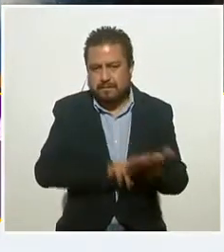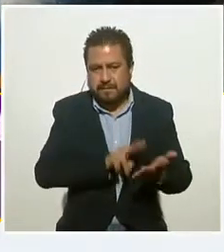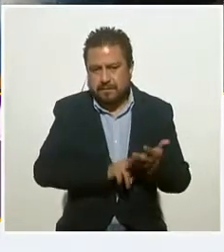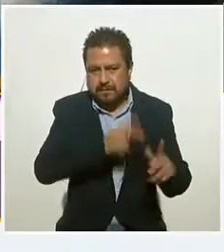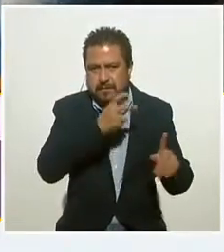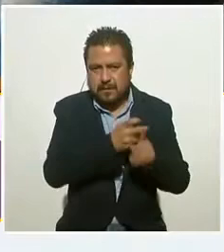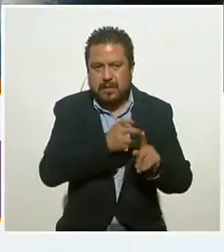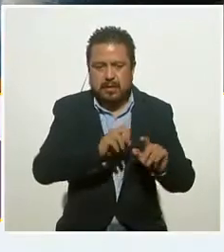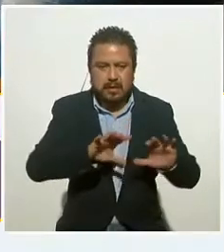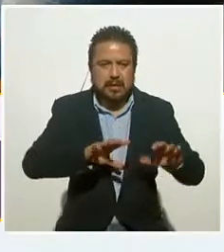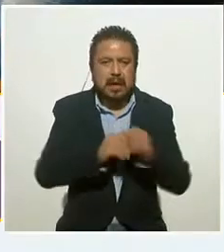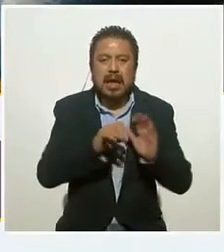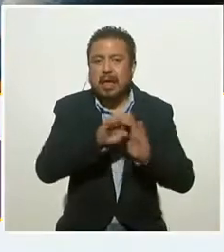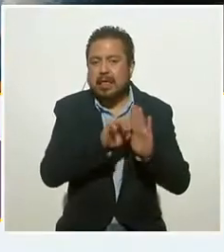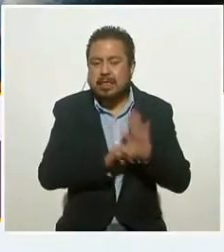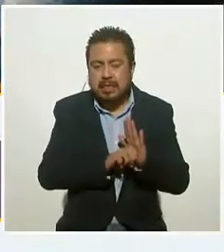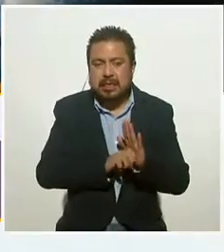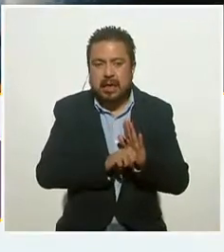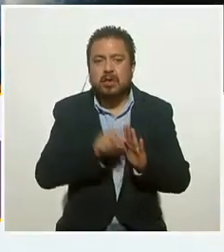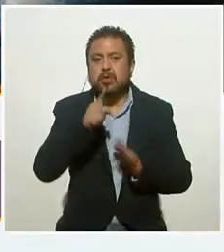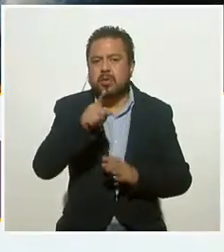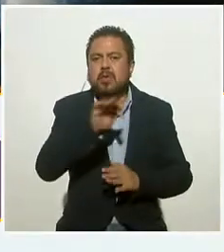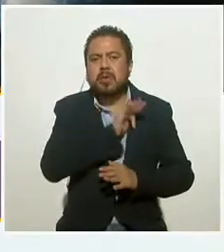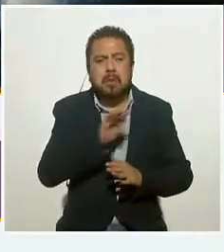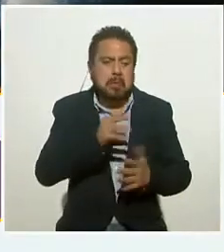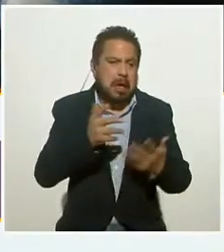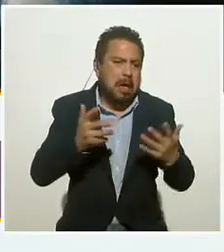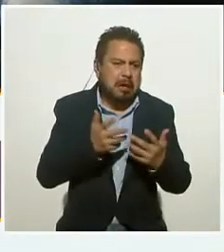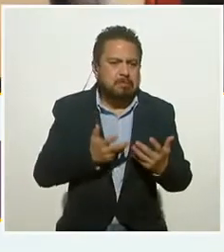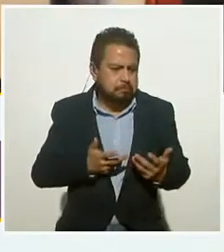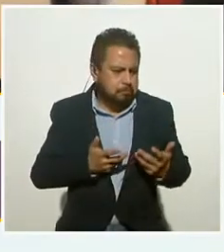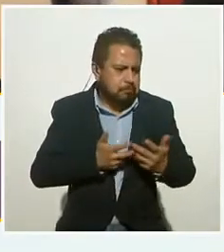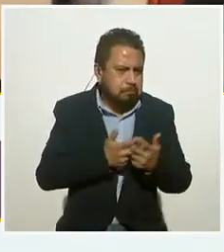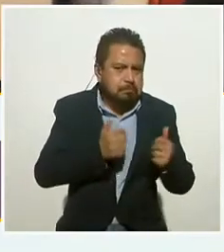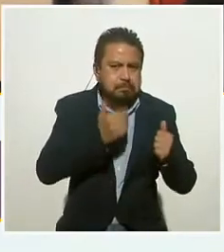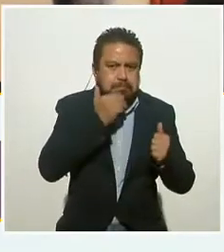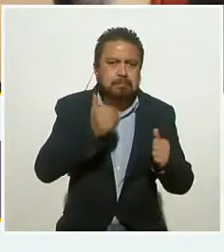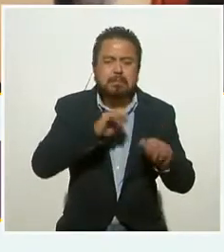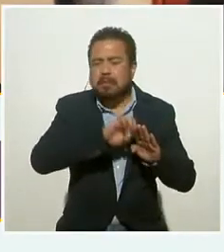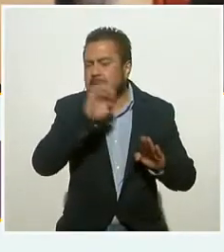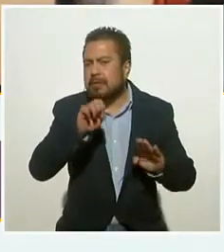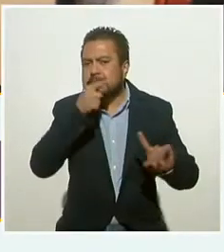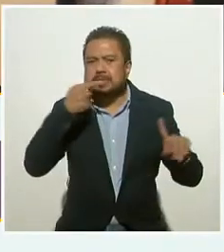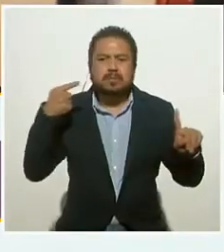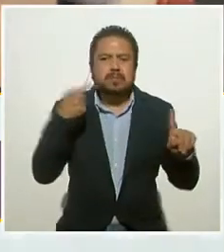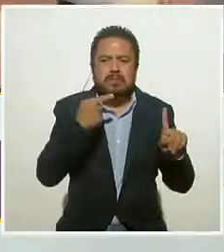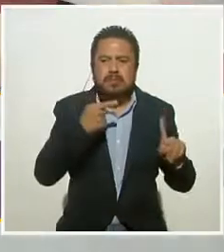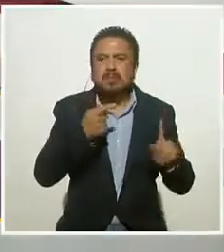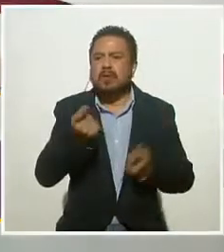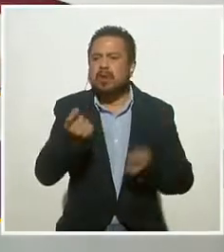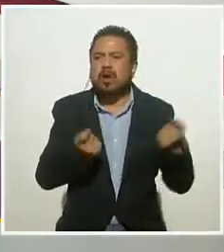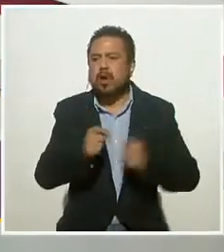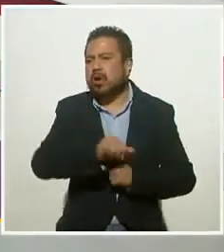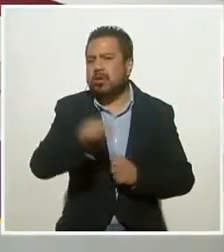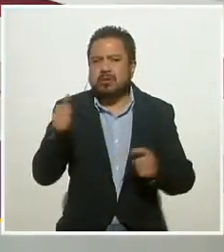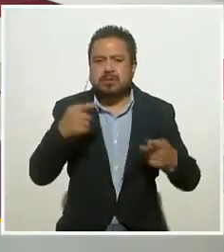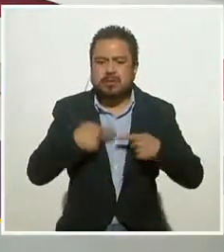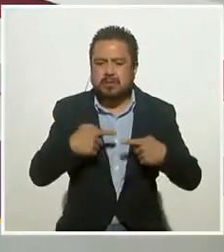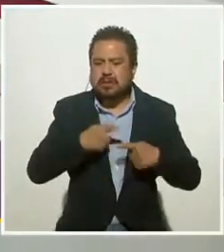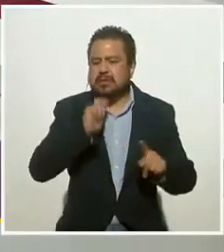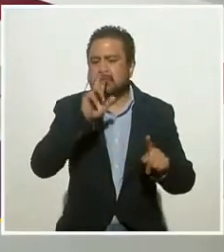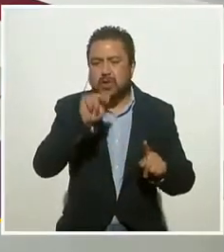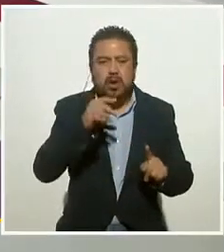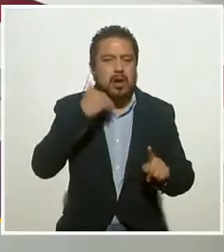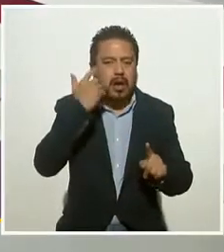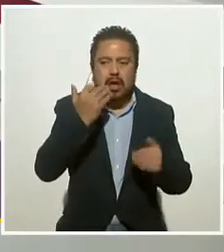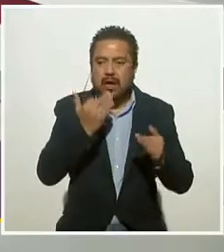haya un marco ético, porque tú podrías hacerte muy empático, por ejemplo, con la finalidad de manipular a otro, que no es lo que queremos